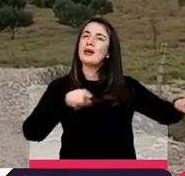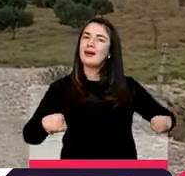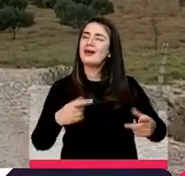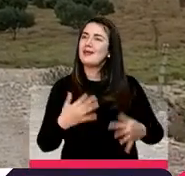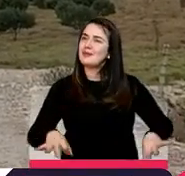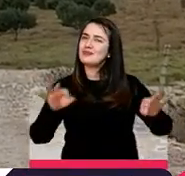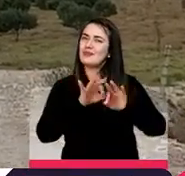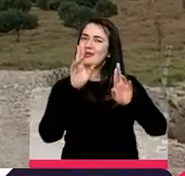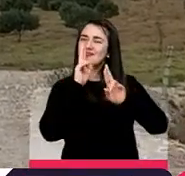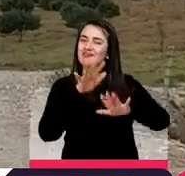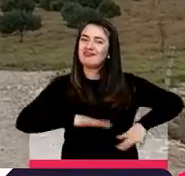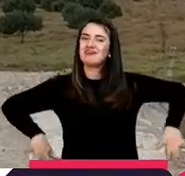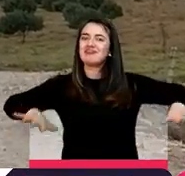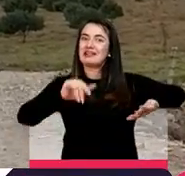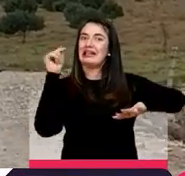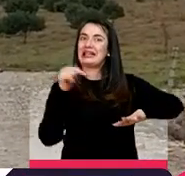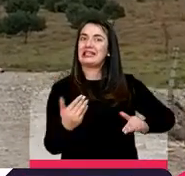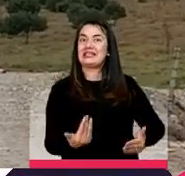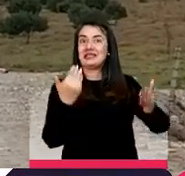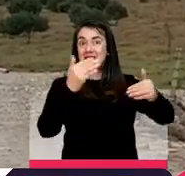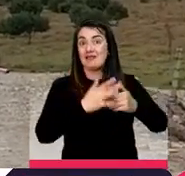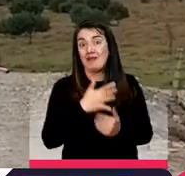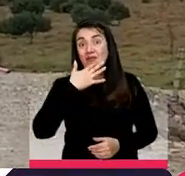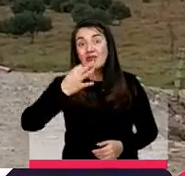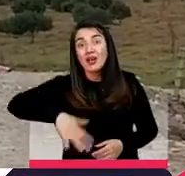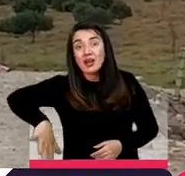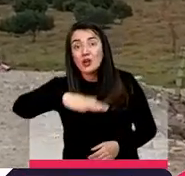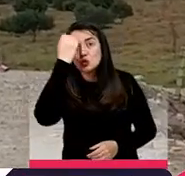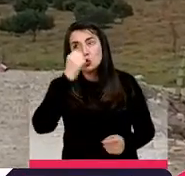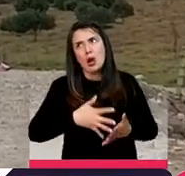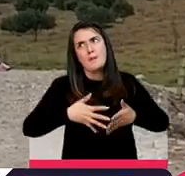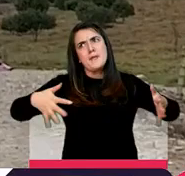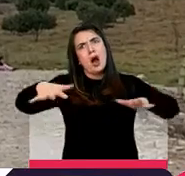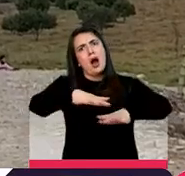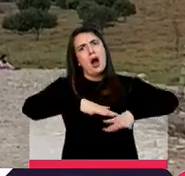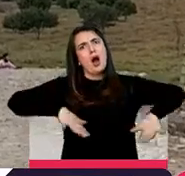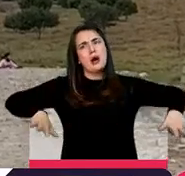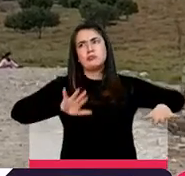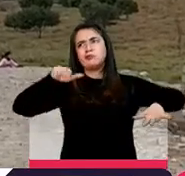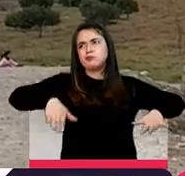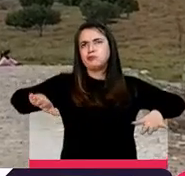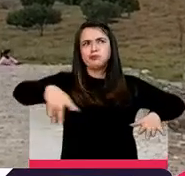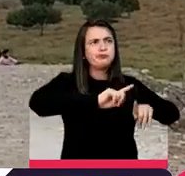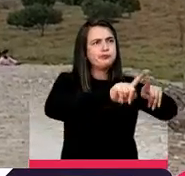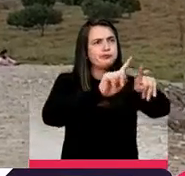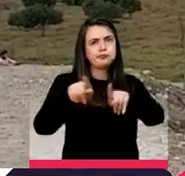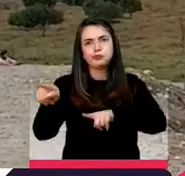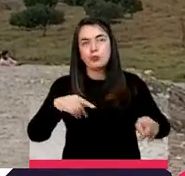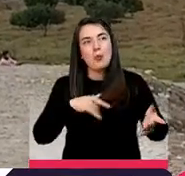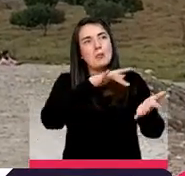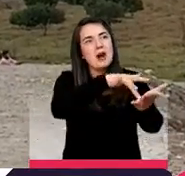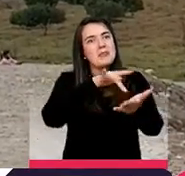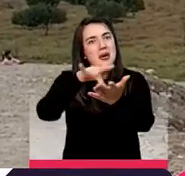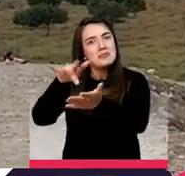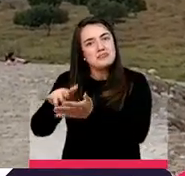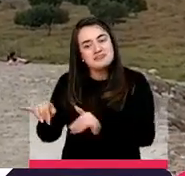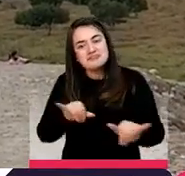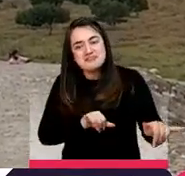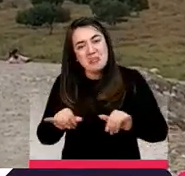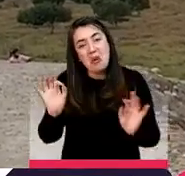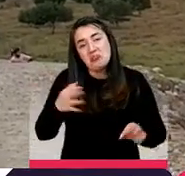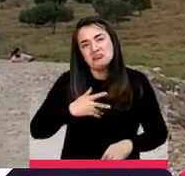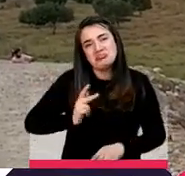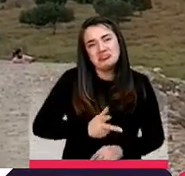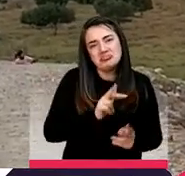el territorio, porque pues en realidad Soacha es muy grande, tiene muchos caminos, muchos lugares donde se puede llegar en bici, caminando,